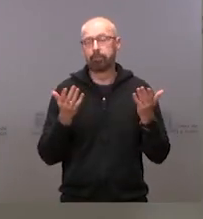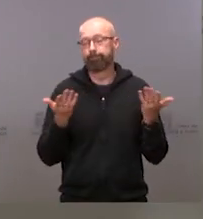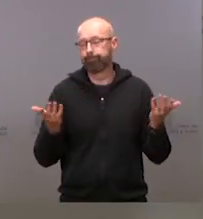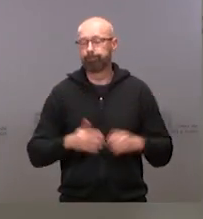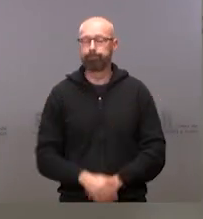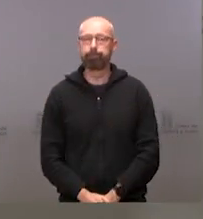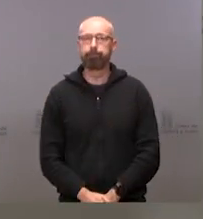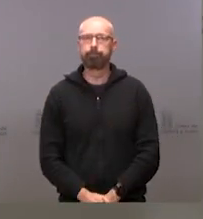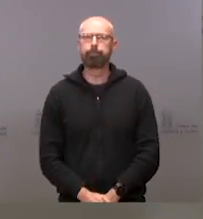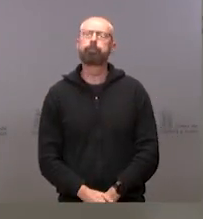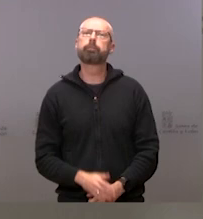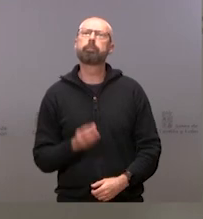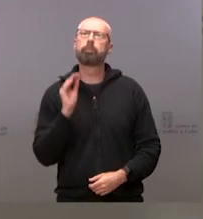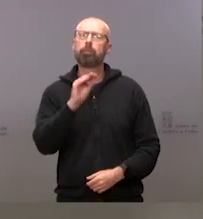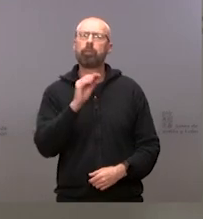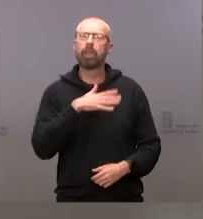a saber